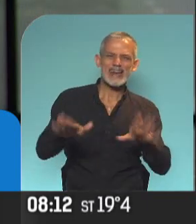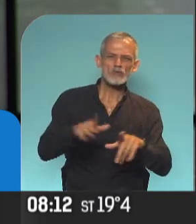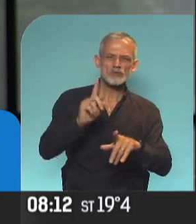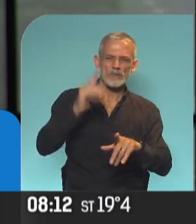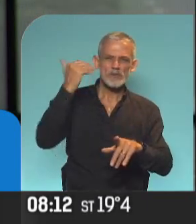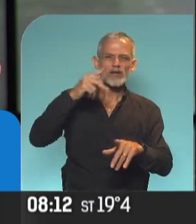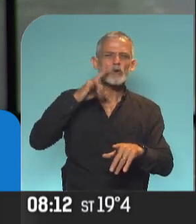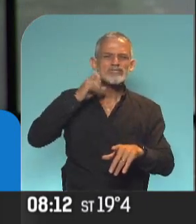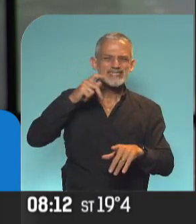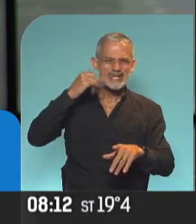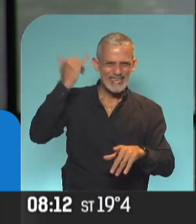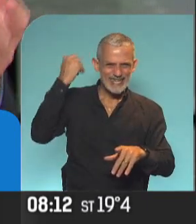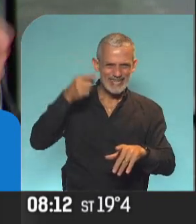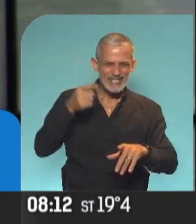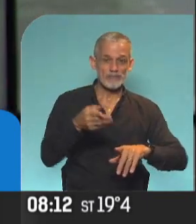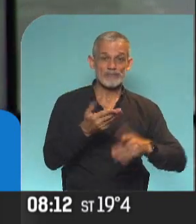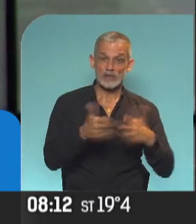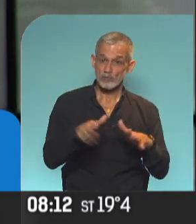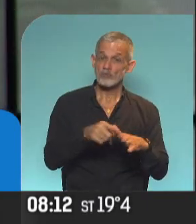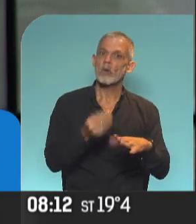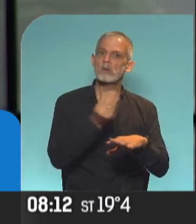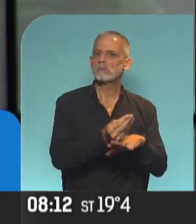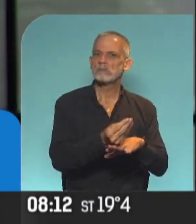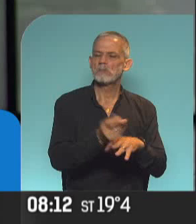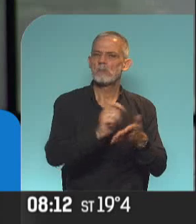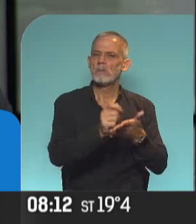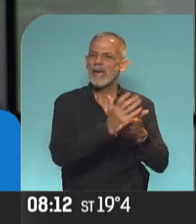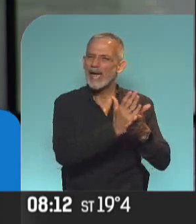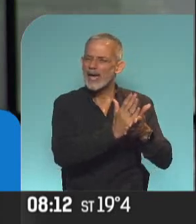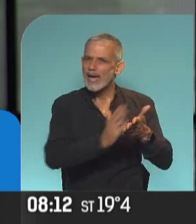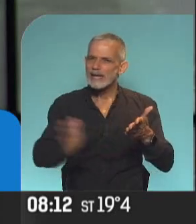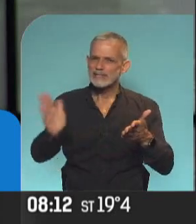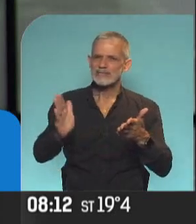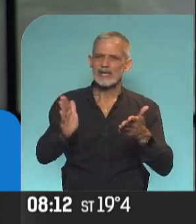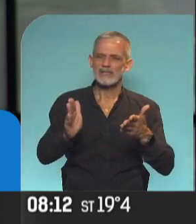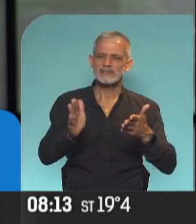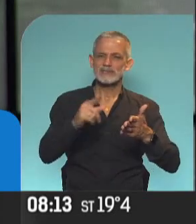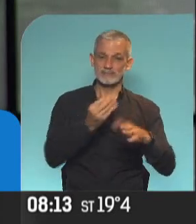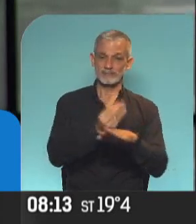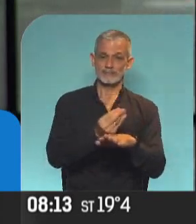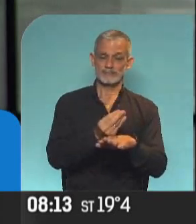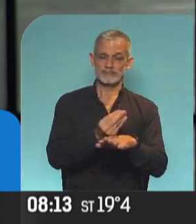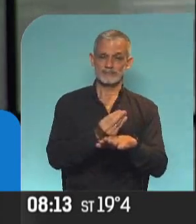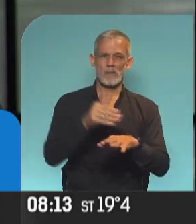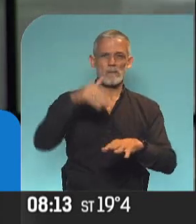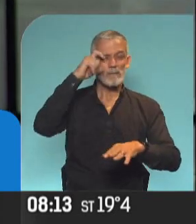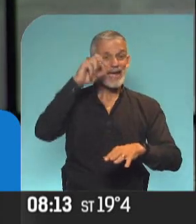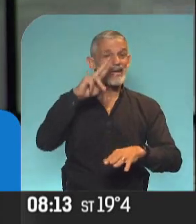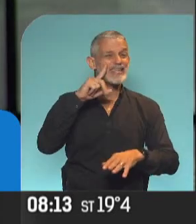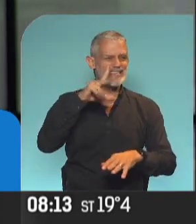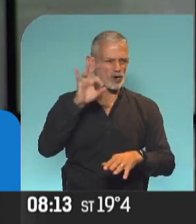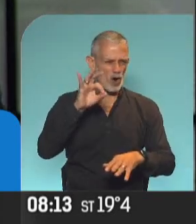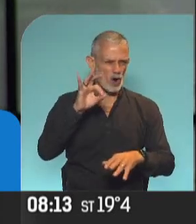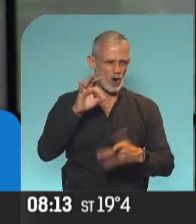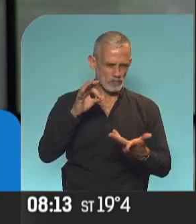de Kuczynski a muy pocos meses, como decía recién el presidente que acaba de asumir, el presidente Manuel Merino, que